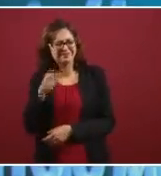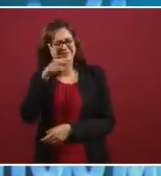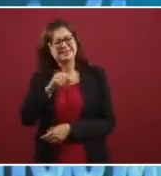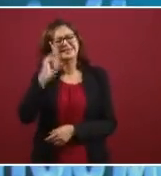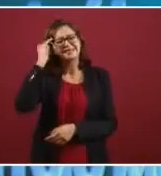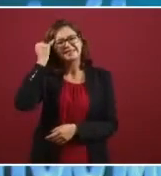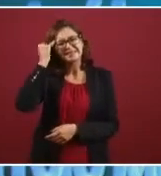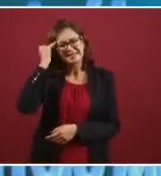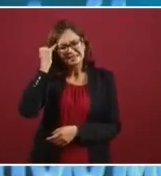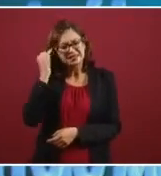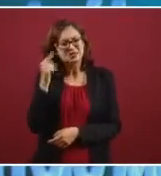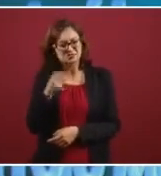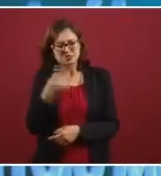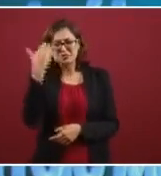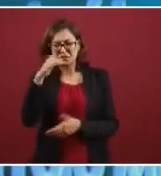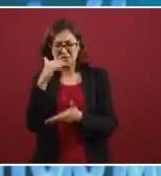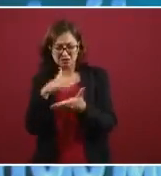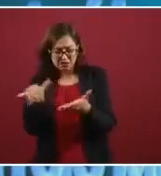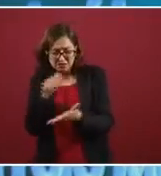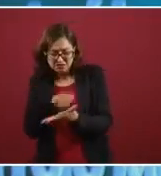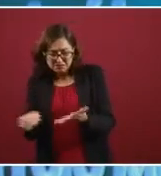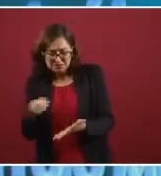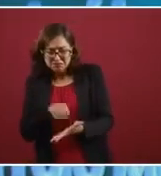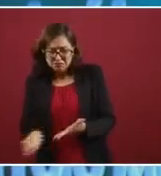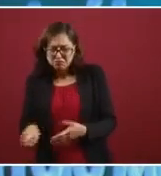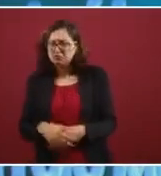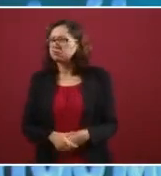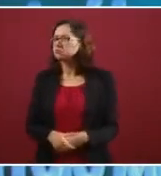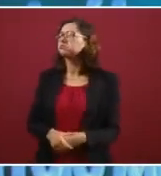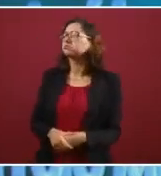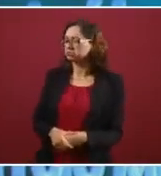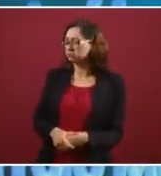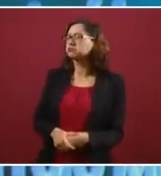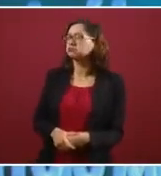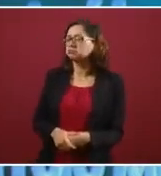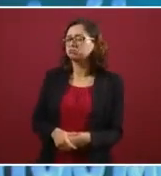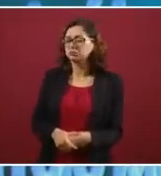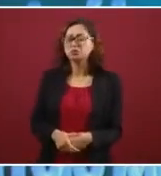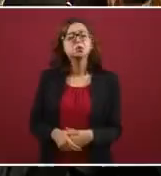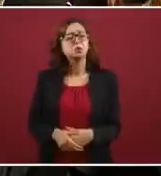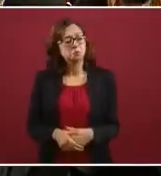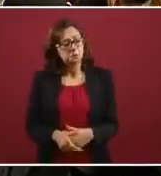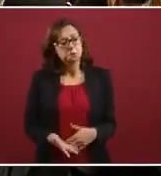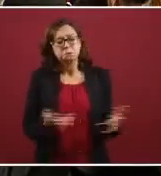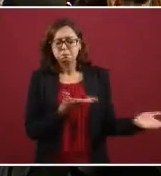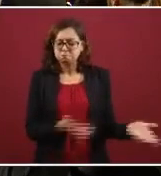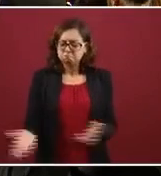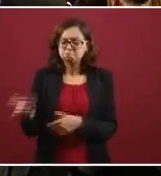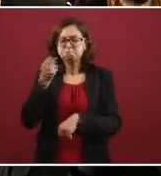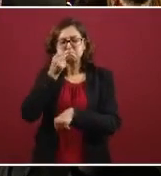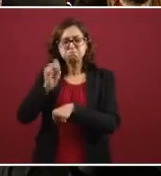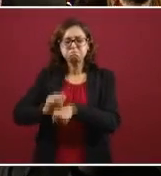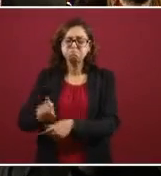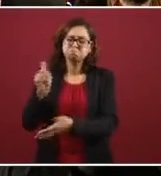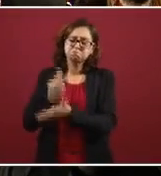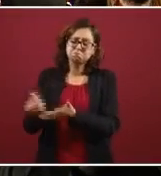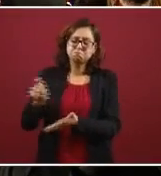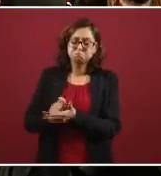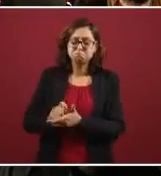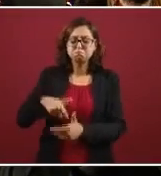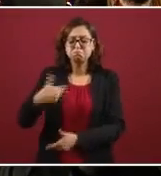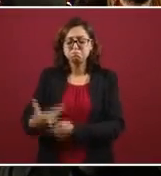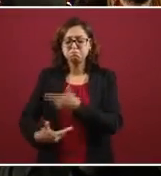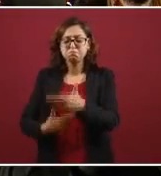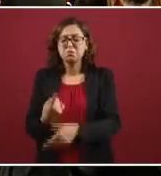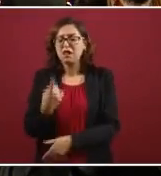edad sabe leer y escribir? Dijo: sí. Entonces lo utilizó en la Secretaría del Movimiento. Varios días después llegó